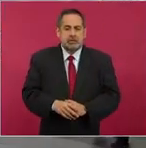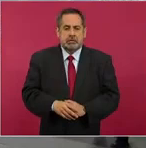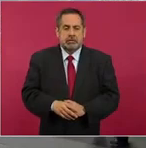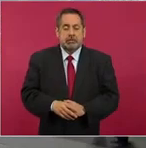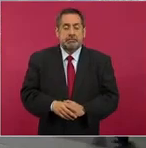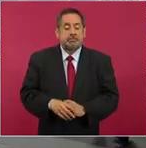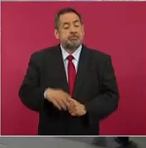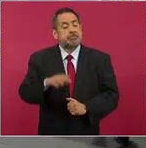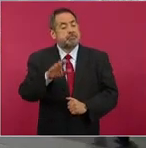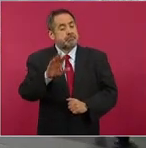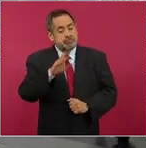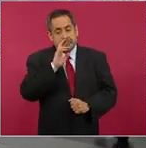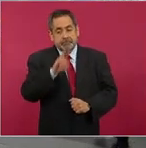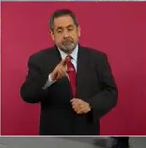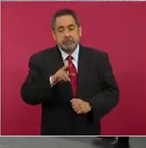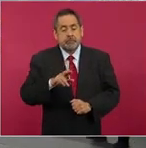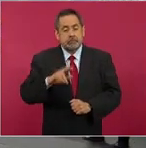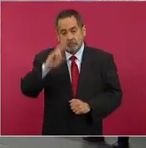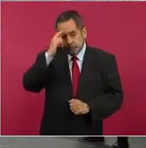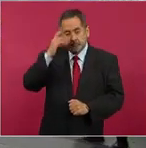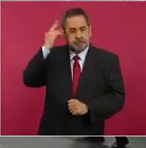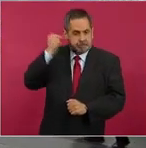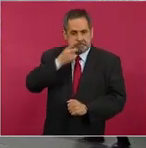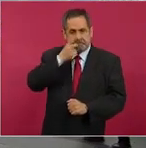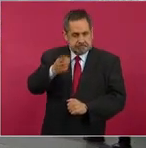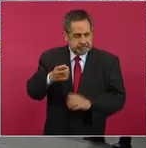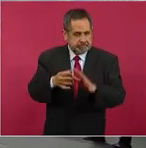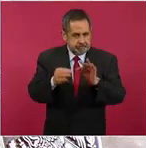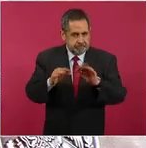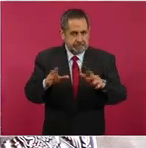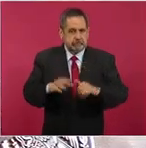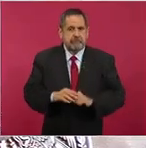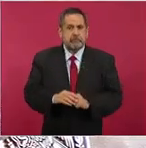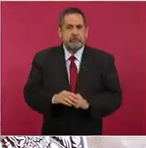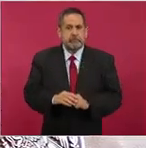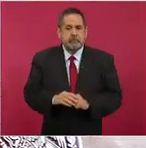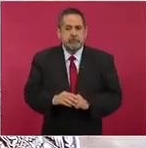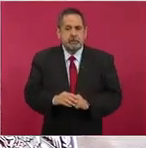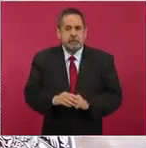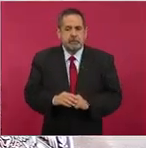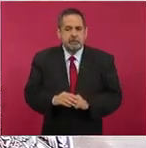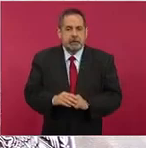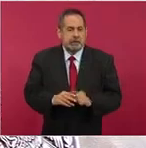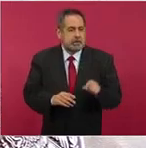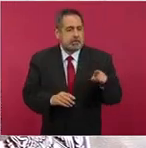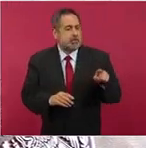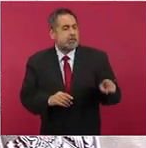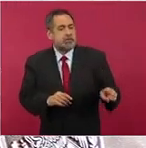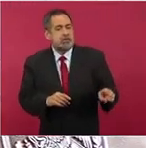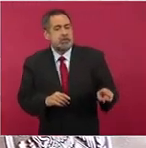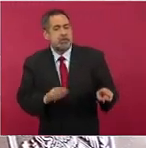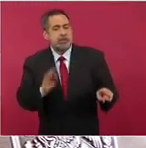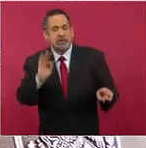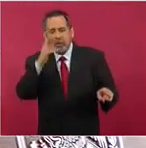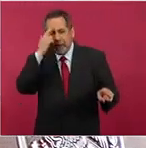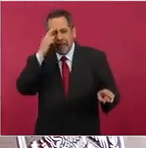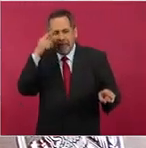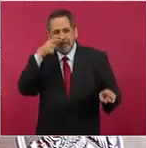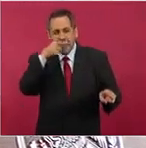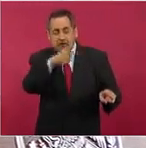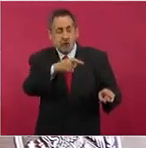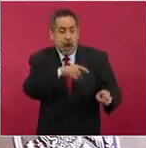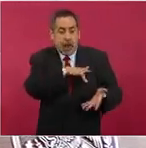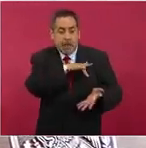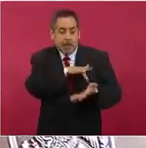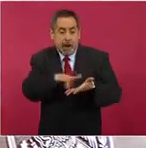como decíamos en las manifestaciones, el que no brinque es charro, el que no brinque es